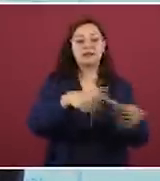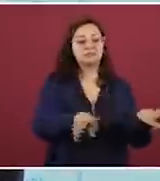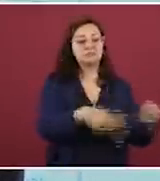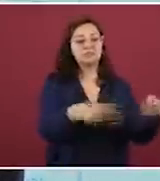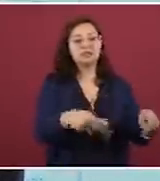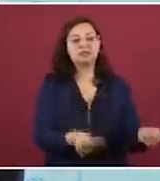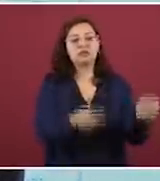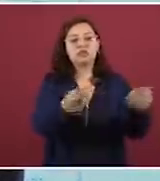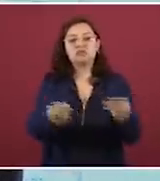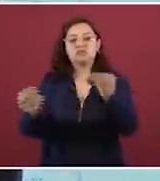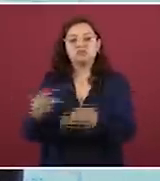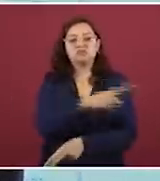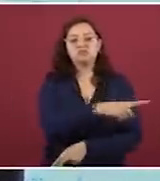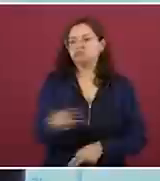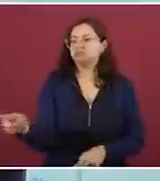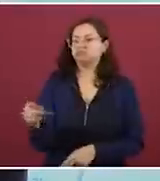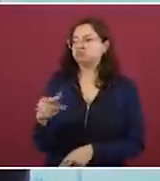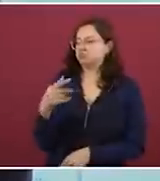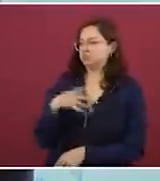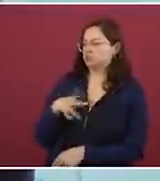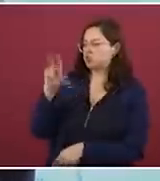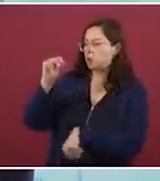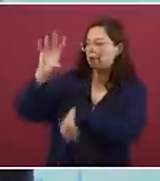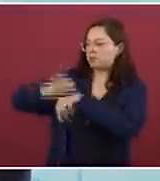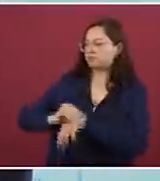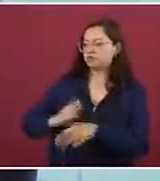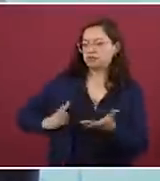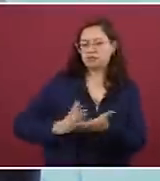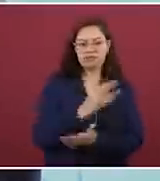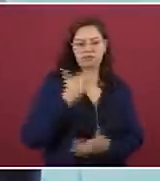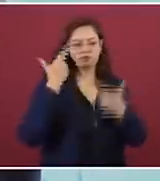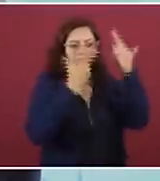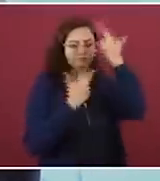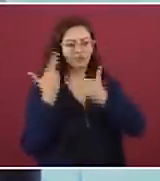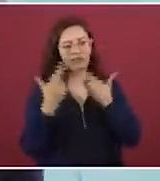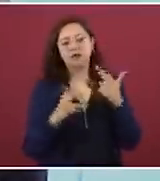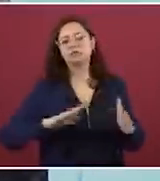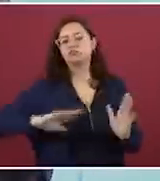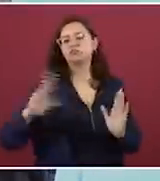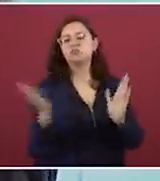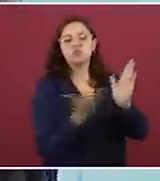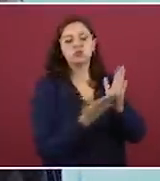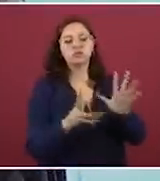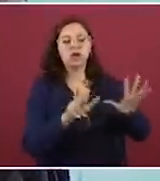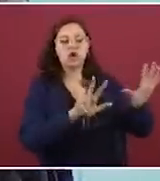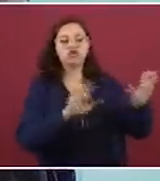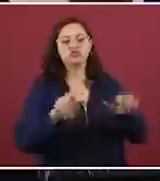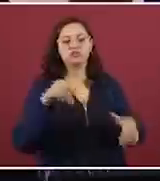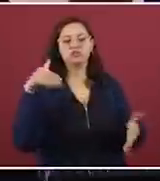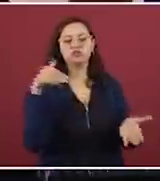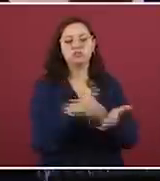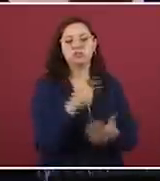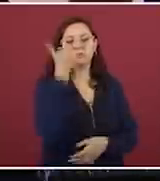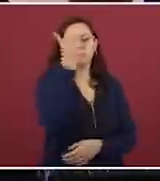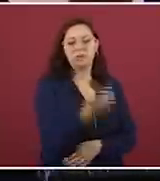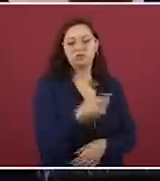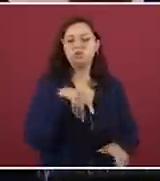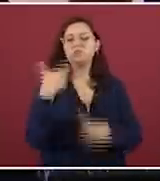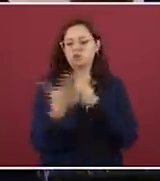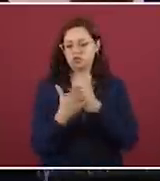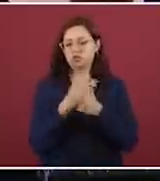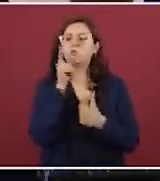de 800,000 pesos y vamos a volverlos a verificar ya con fuerza pública las 12. Y estas